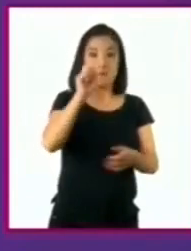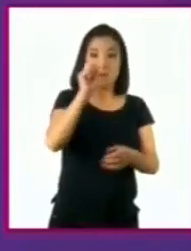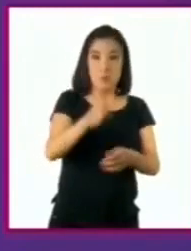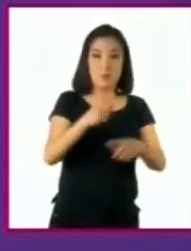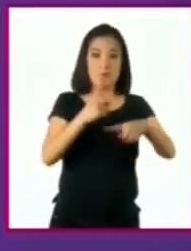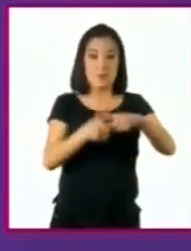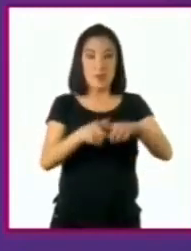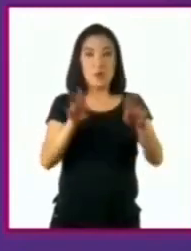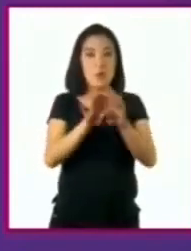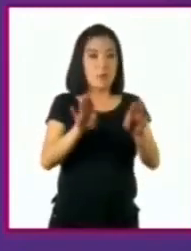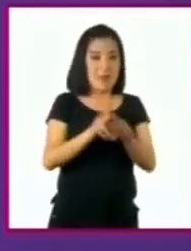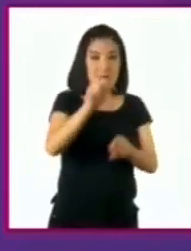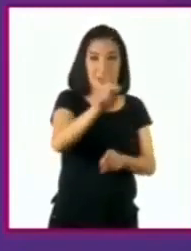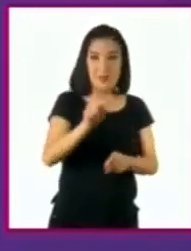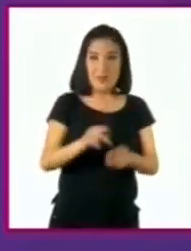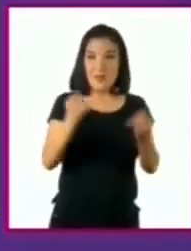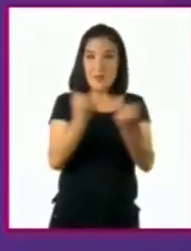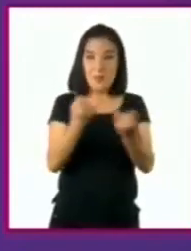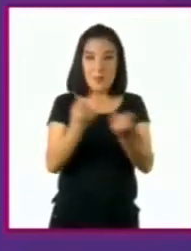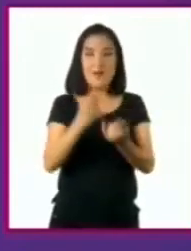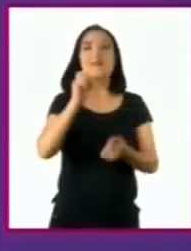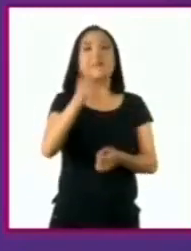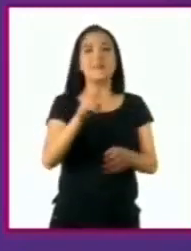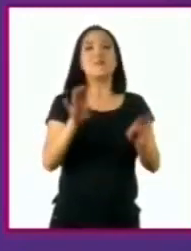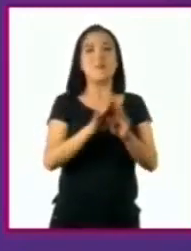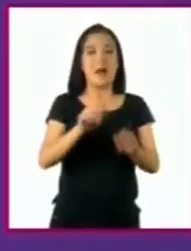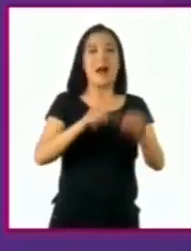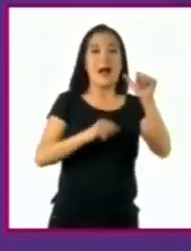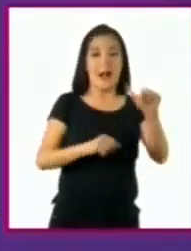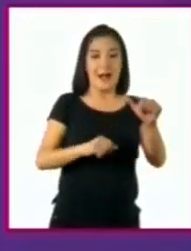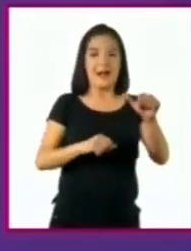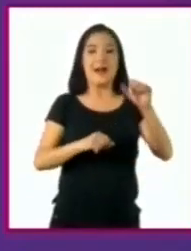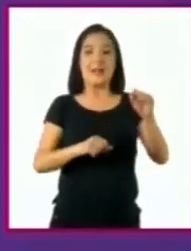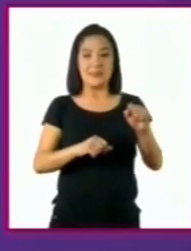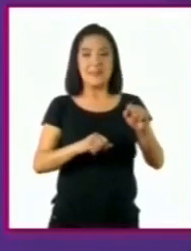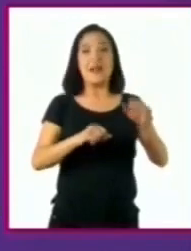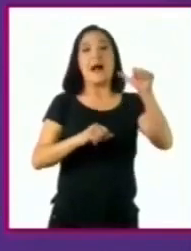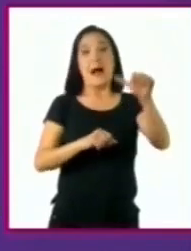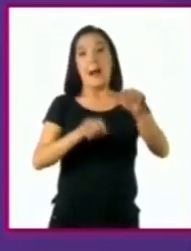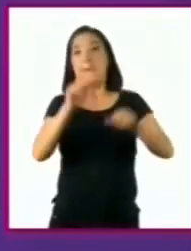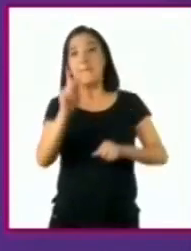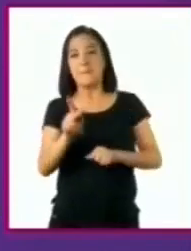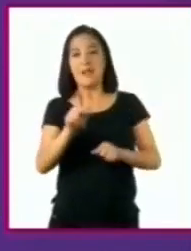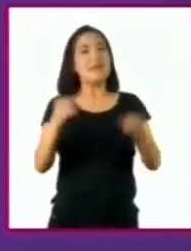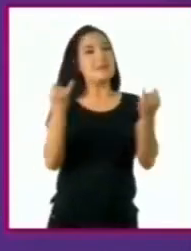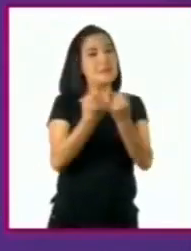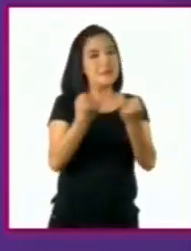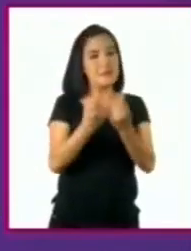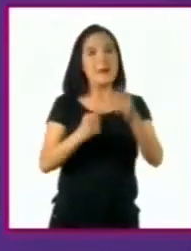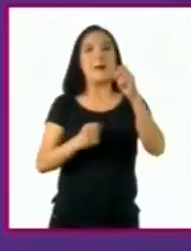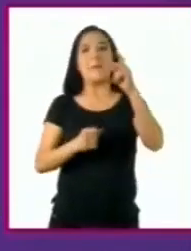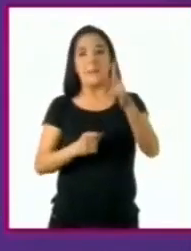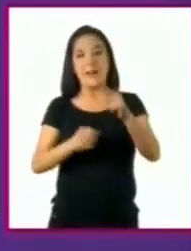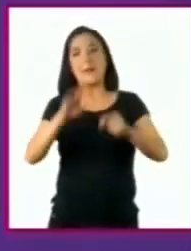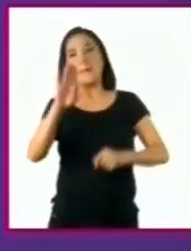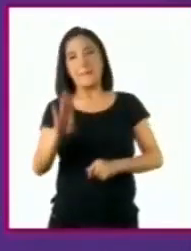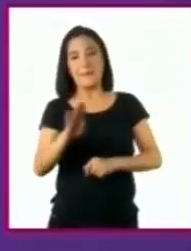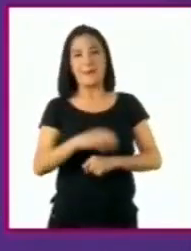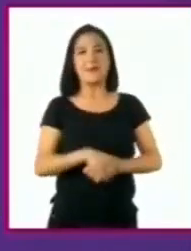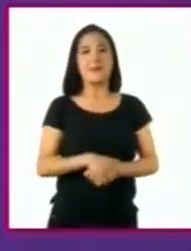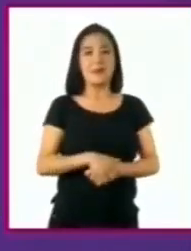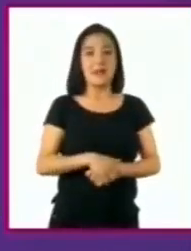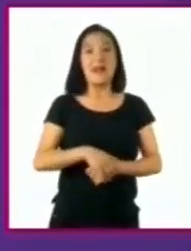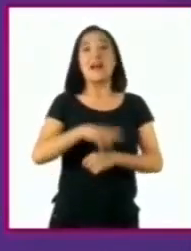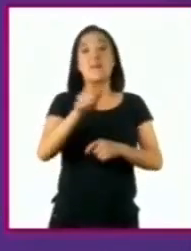segmentos iguales, se garantiza que AS entre AP es igual a SD entre PB. Y ambas